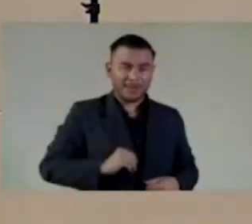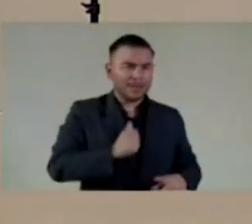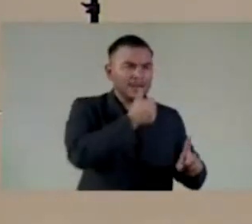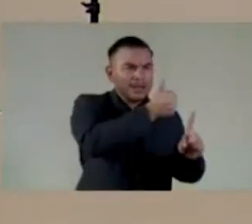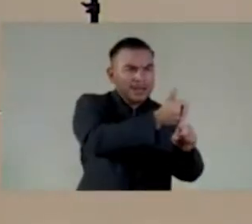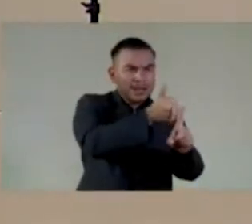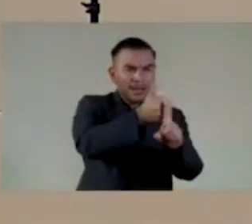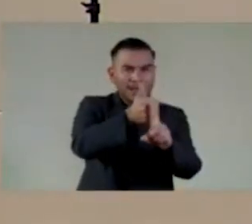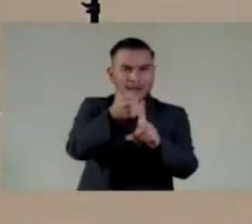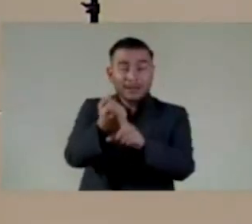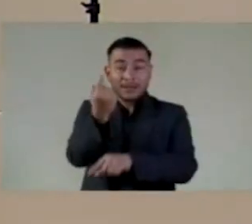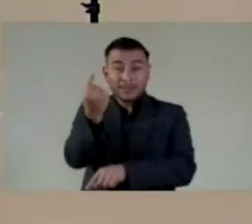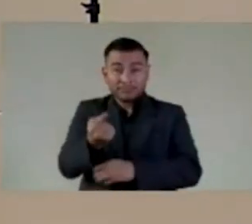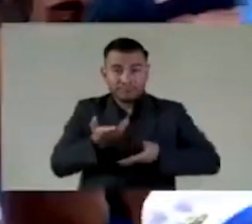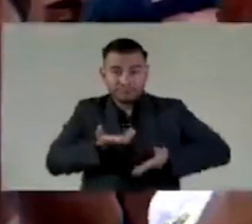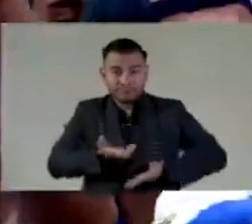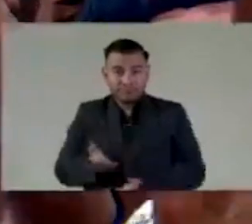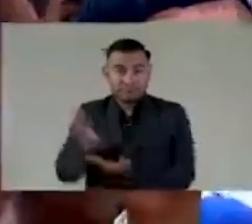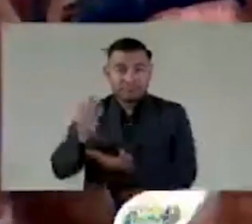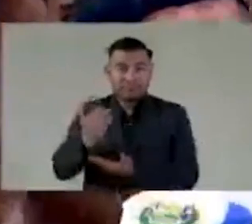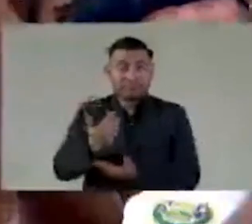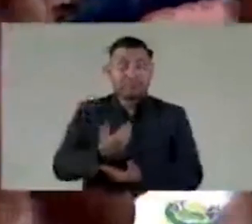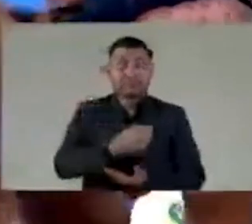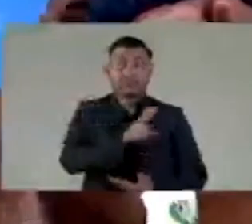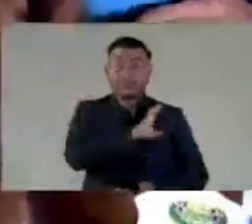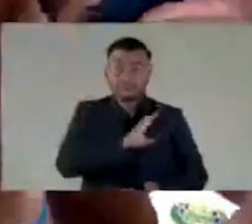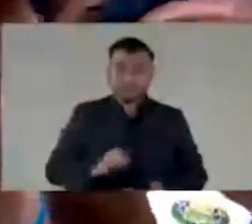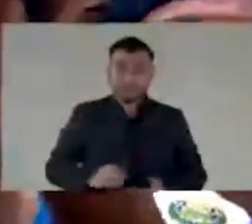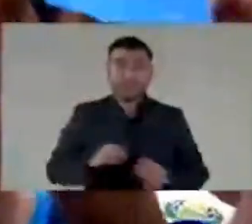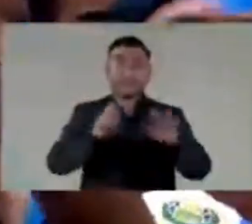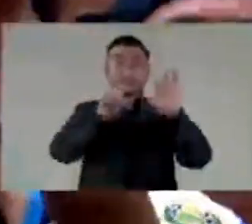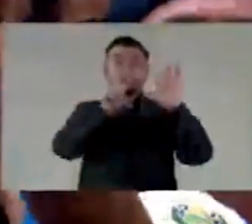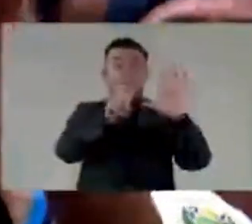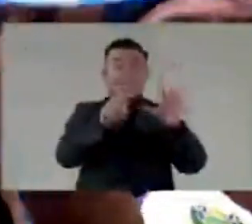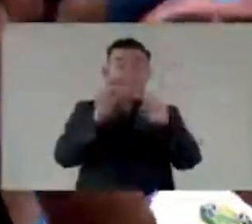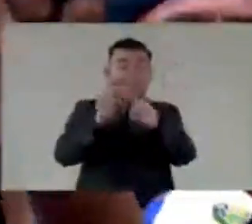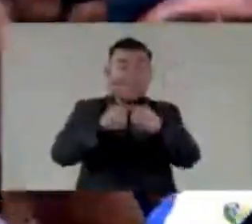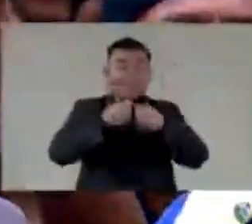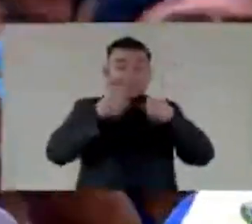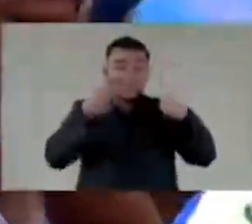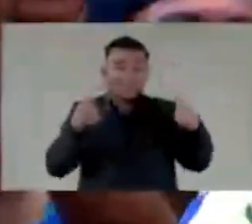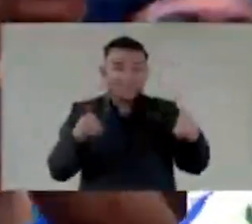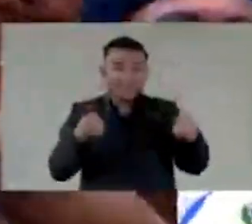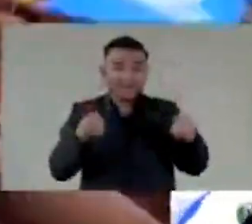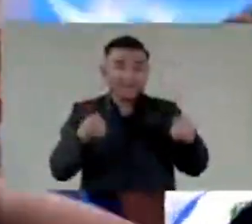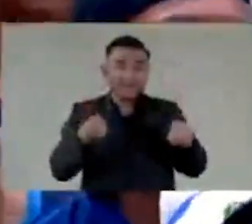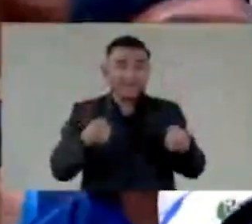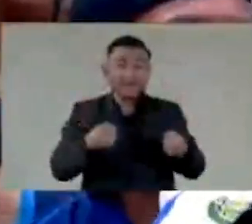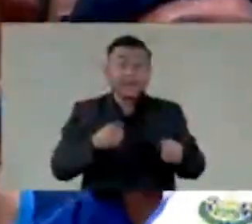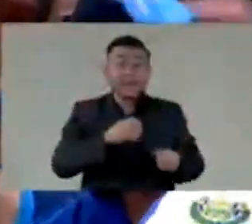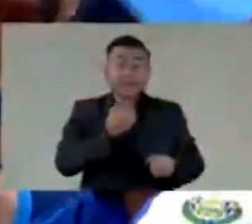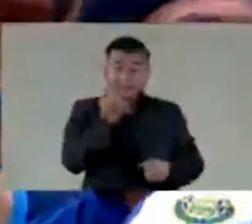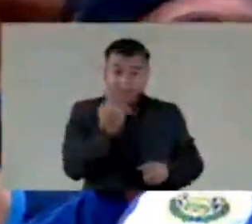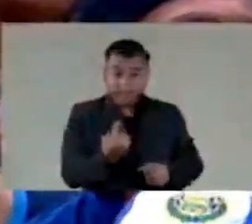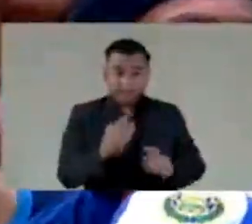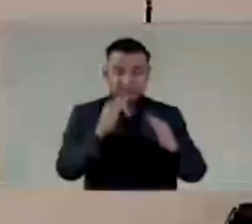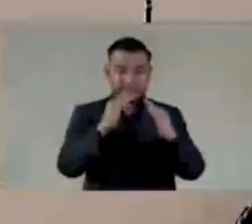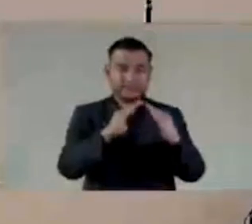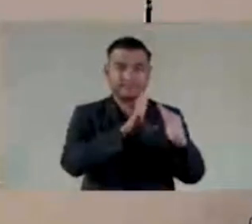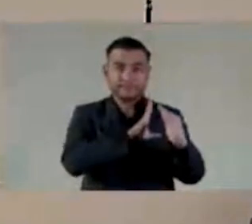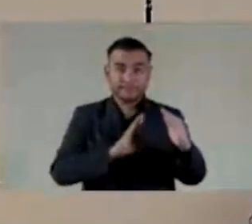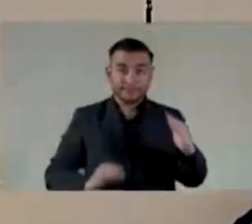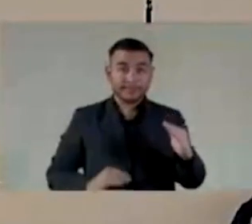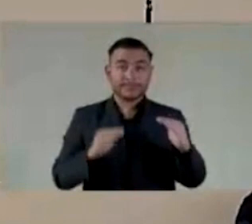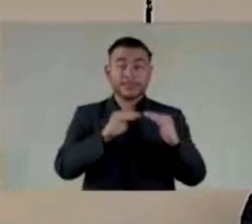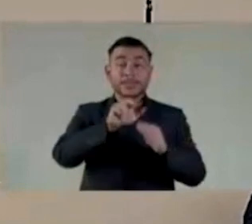los 7 millones los 7 millones de salvadoreños que viven acá y los